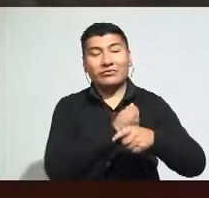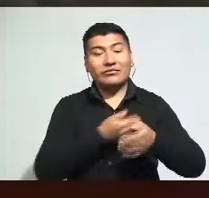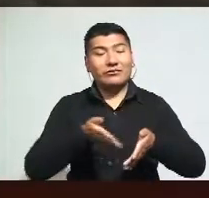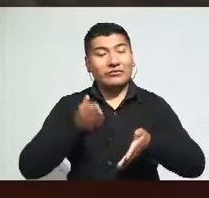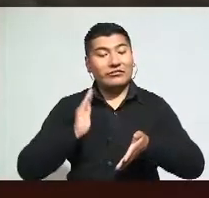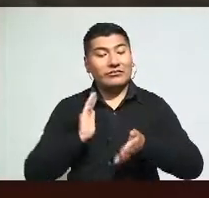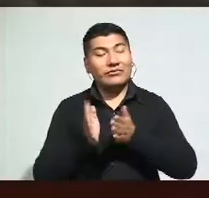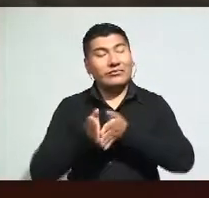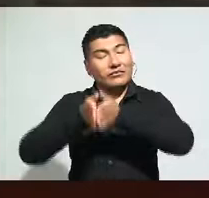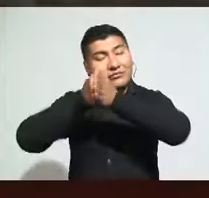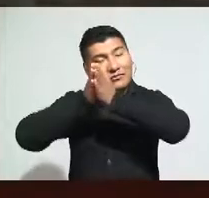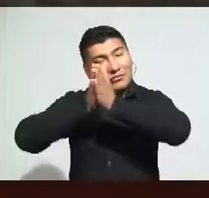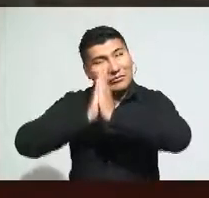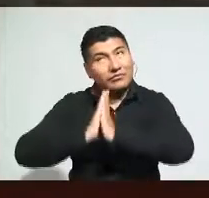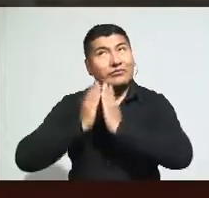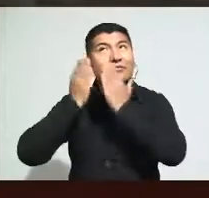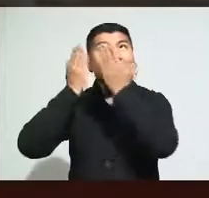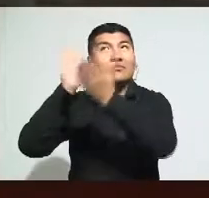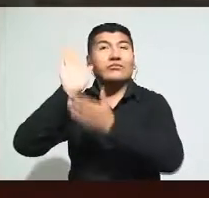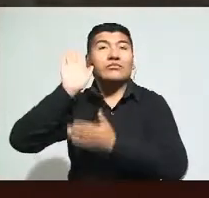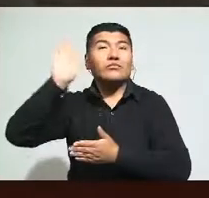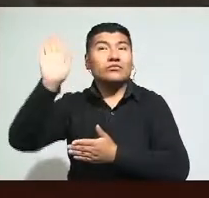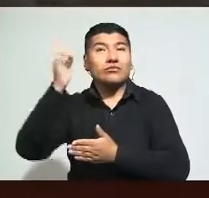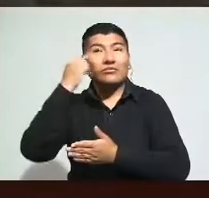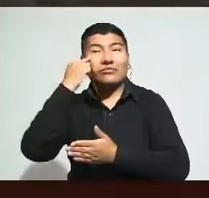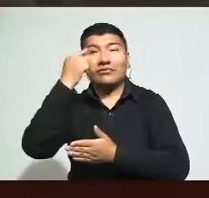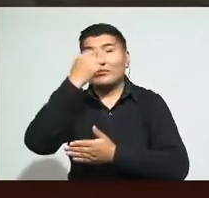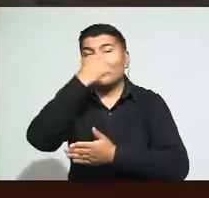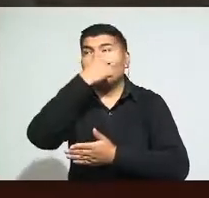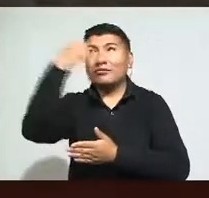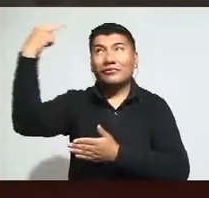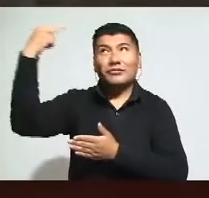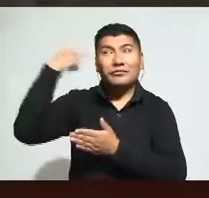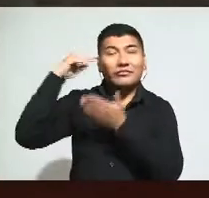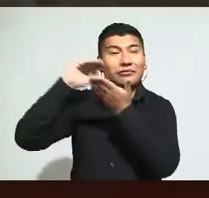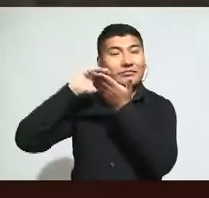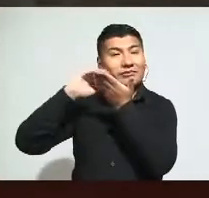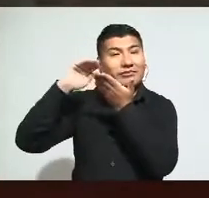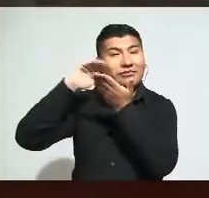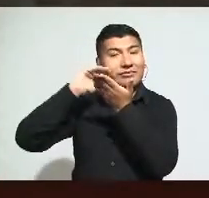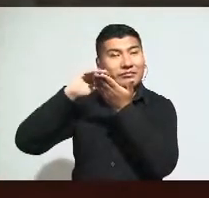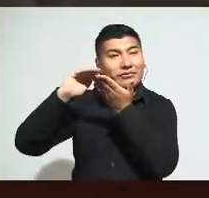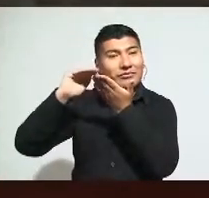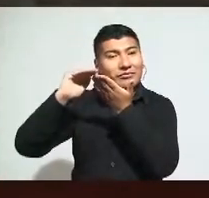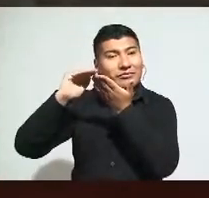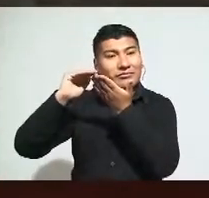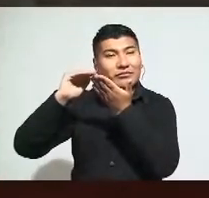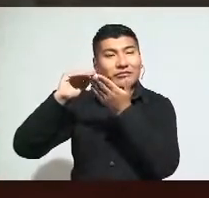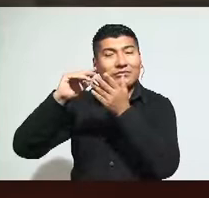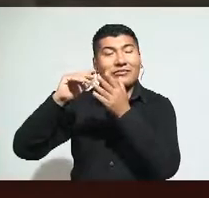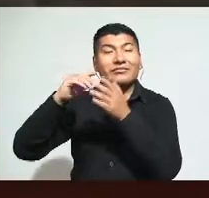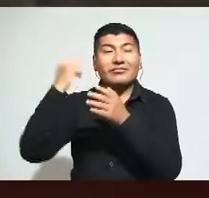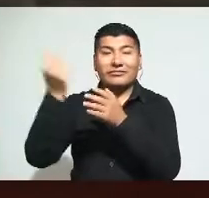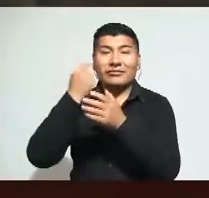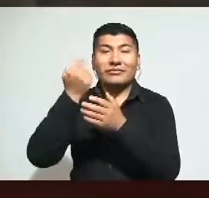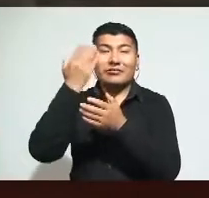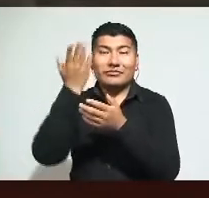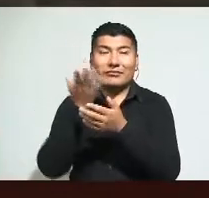dirigidas a sus ojos misericordiosos que no quedarán sin respuesta